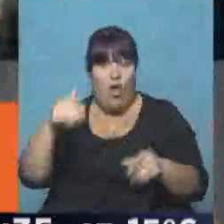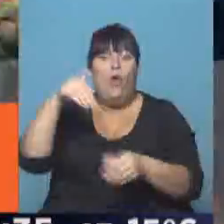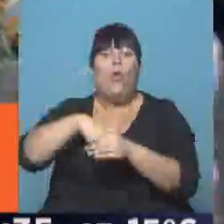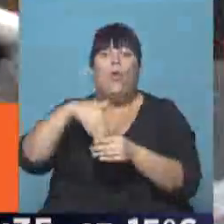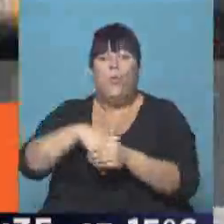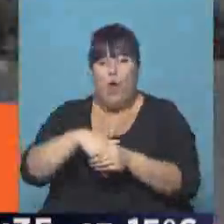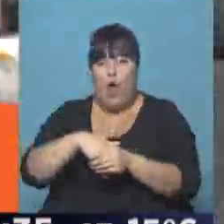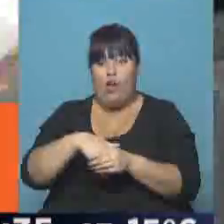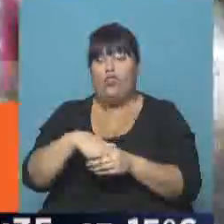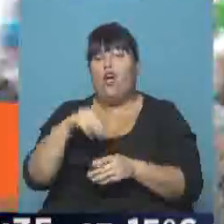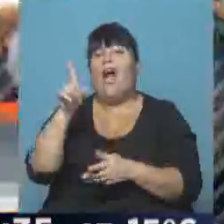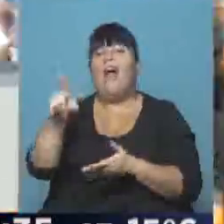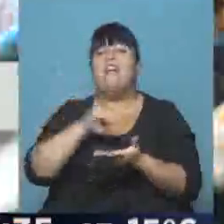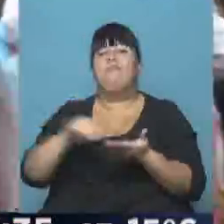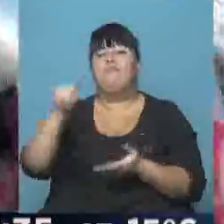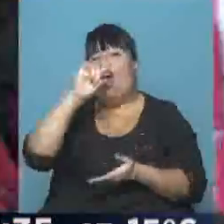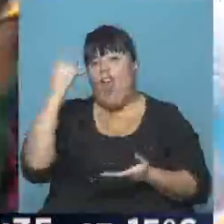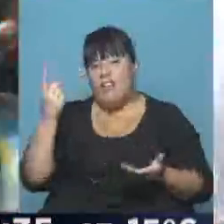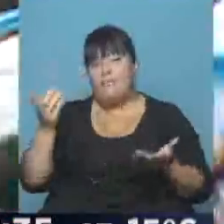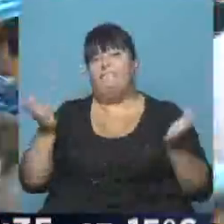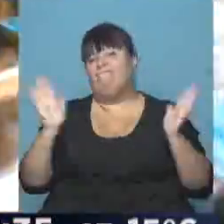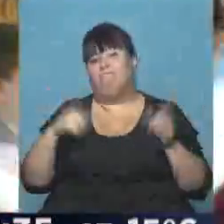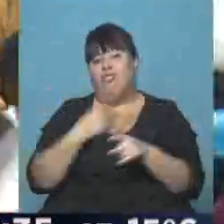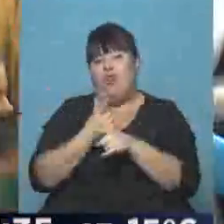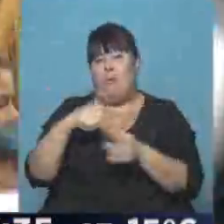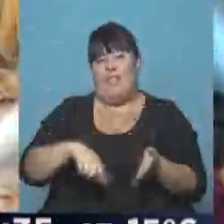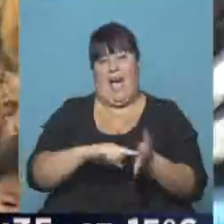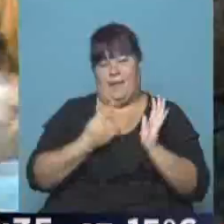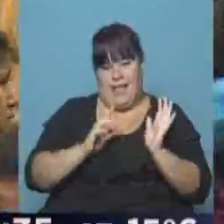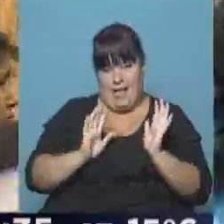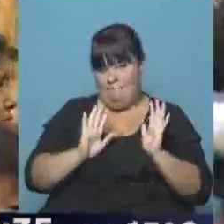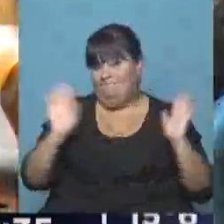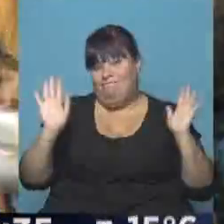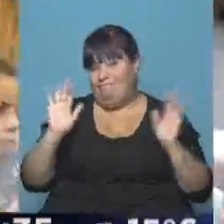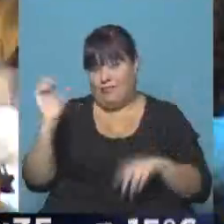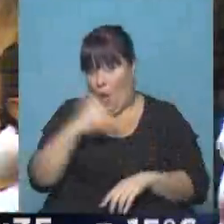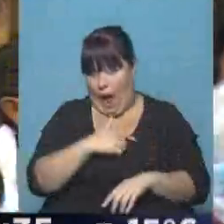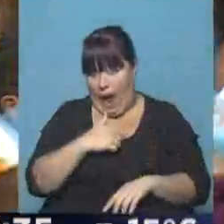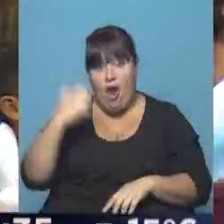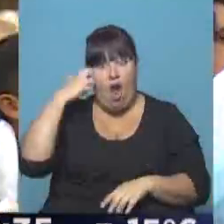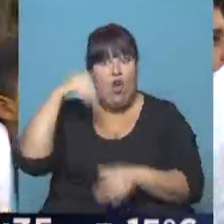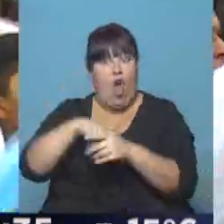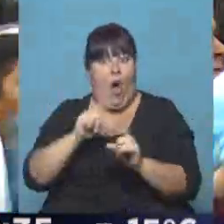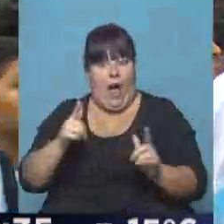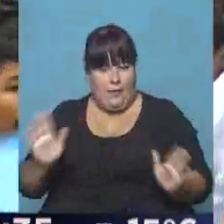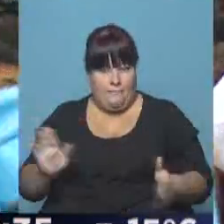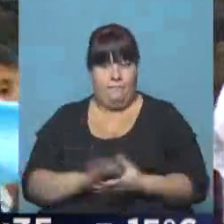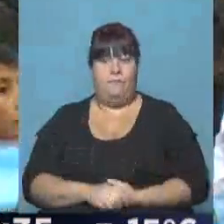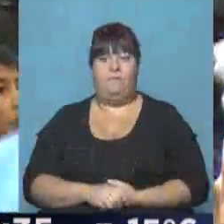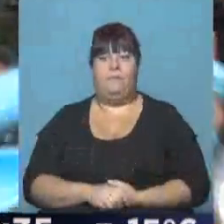elección es a diputados nacionales, no lo podemos hacer en la ciudad. Es increíble que en el Congreso no se haya votado.